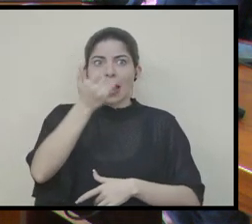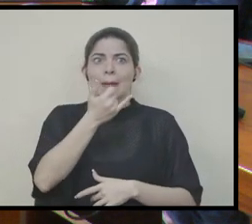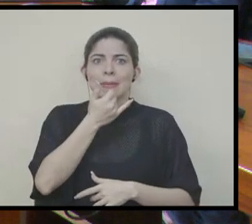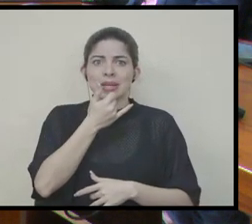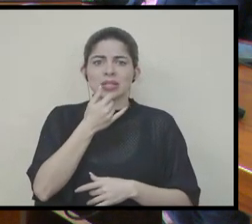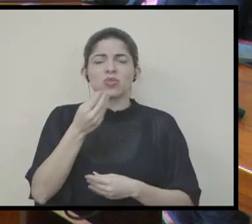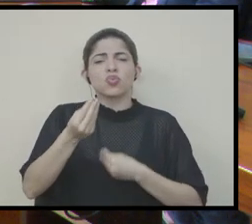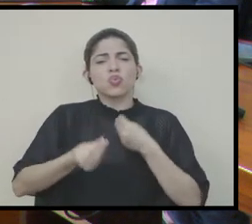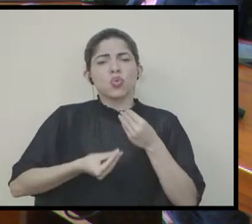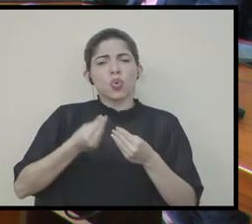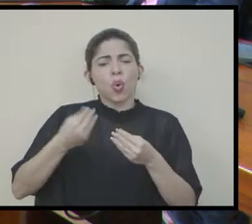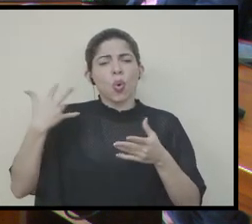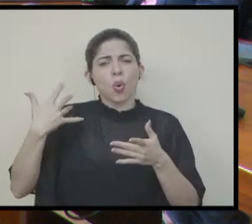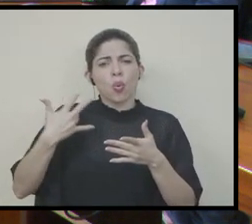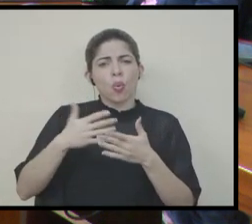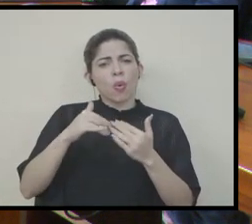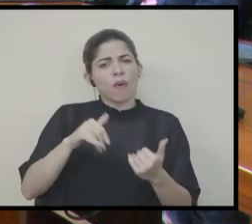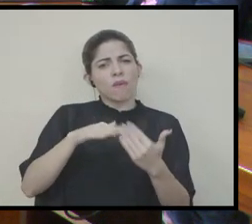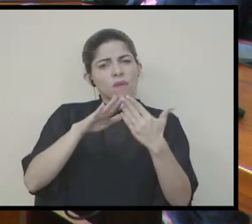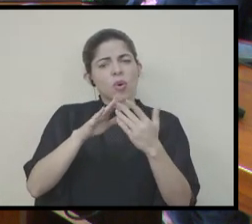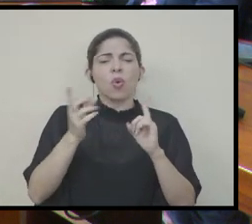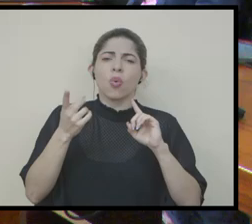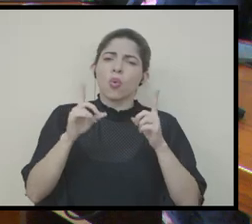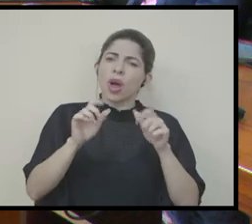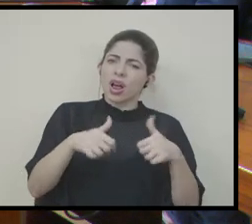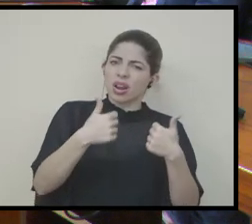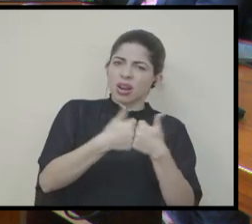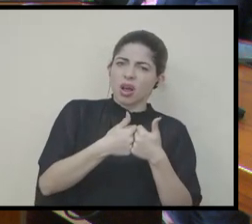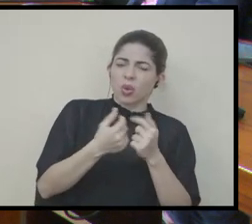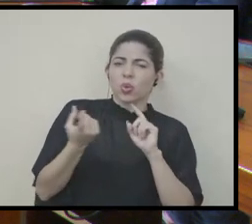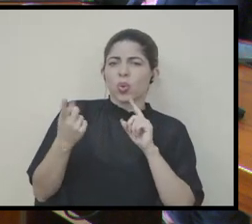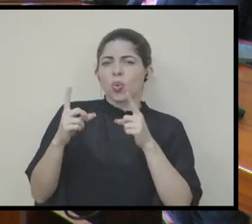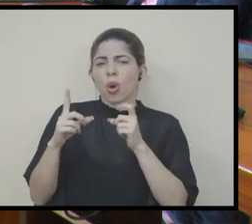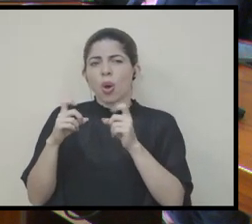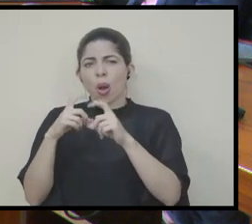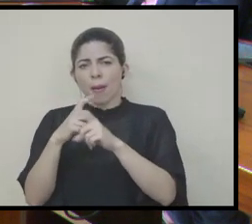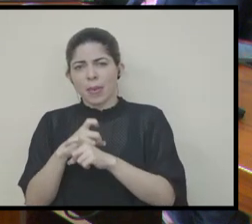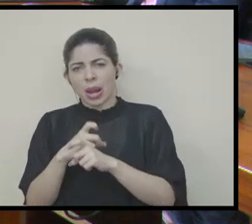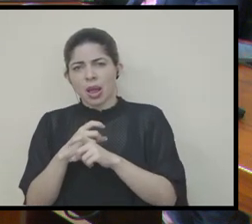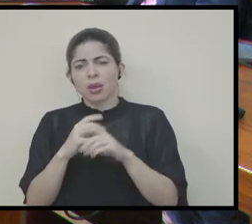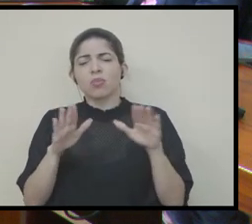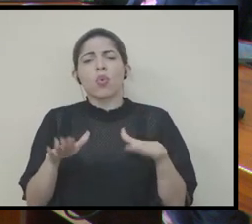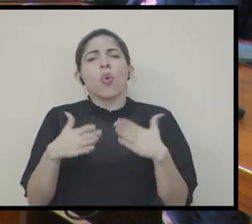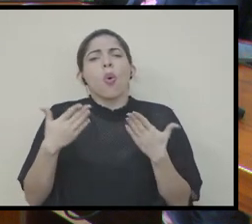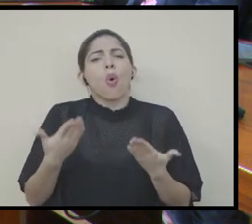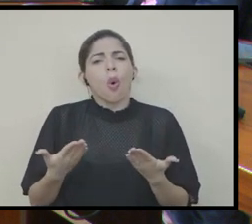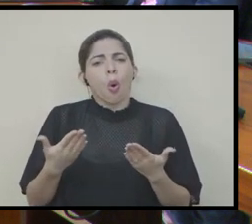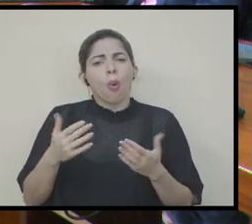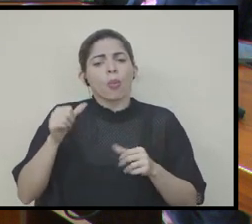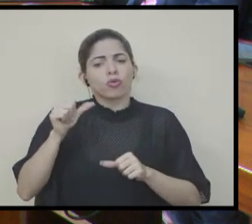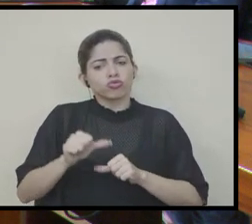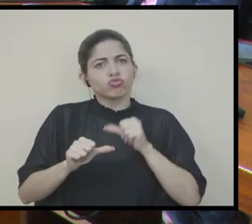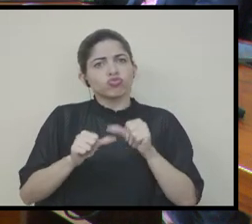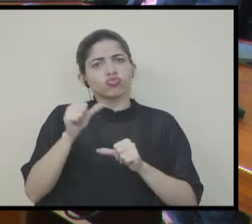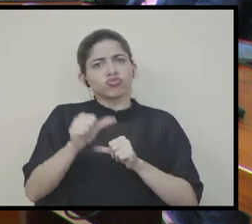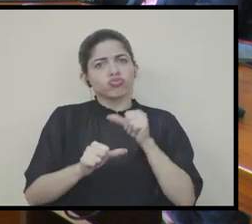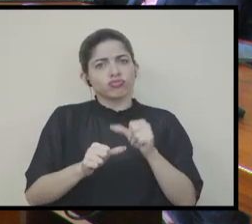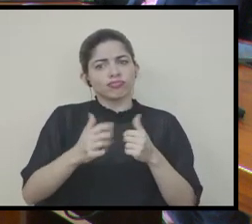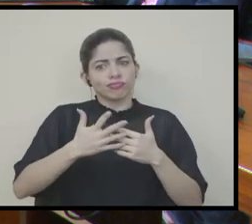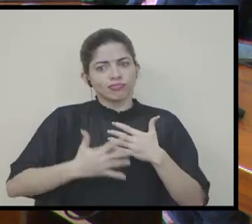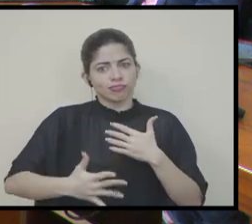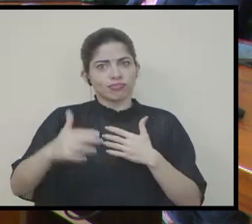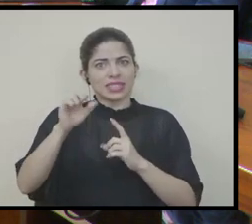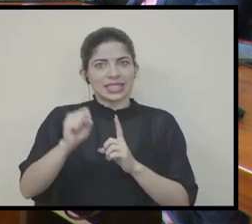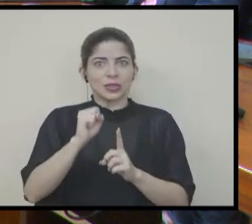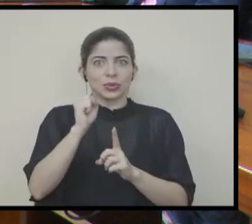ustedes la han afrontado, cuáles fueron los retos, las complejidades y cómo han salido pues adelante